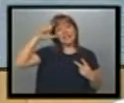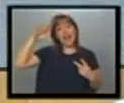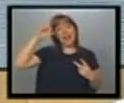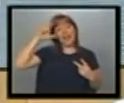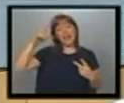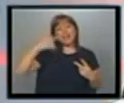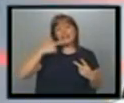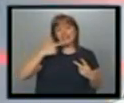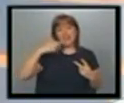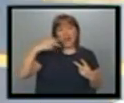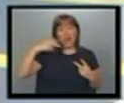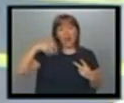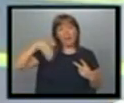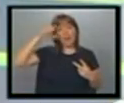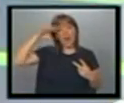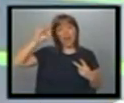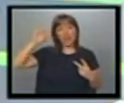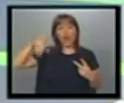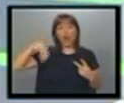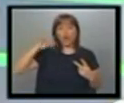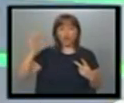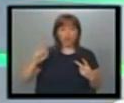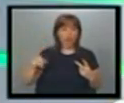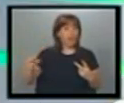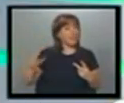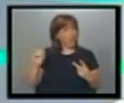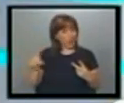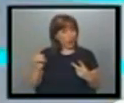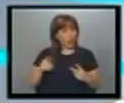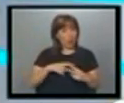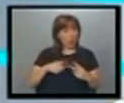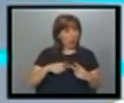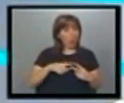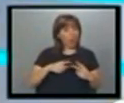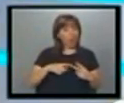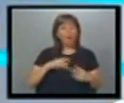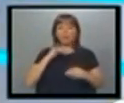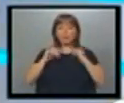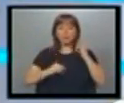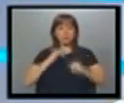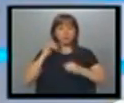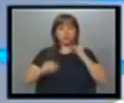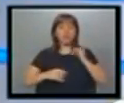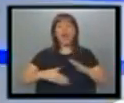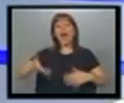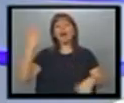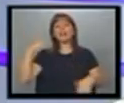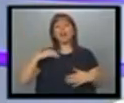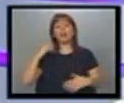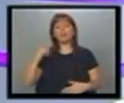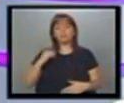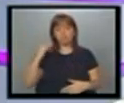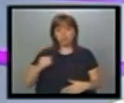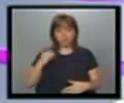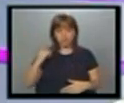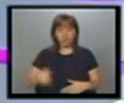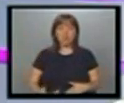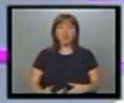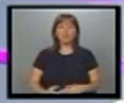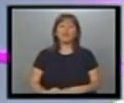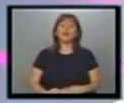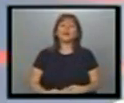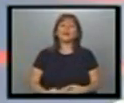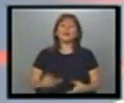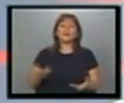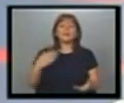que realmente es una periodista joven que obviamente tiene muchísimo para ofrecer. Y ayer fue el primer informe